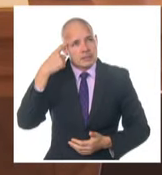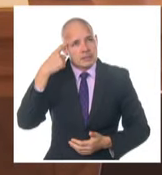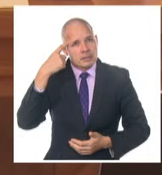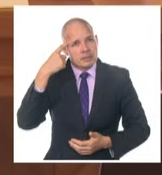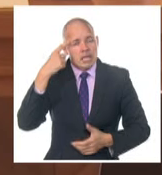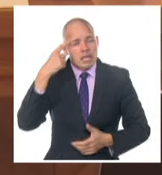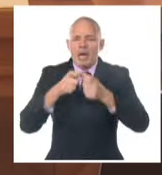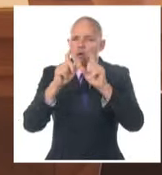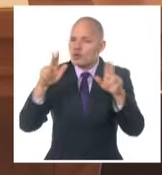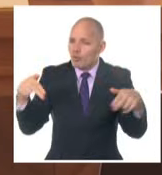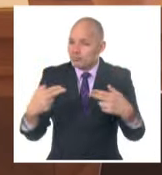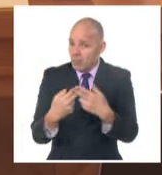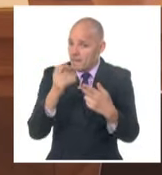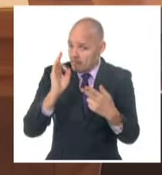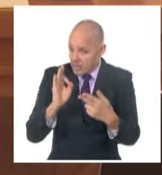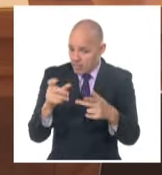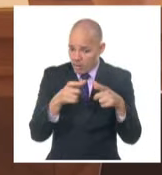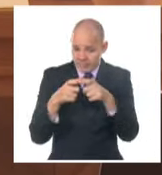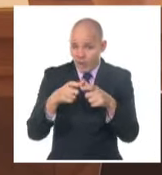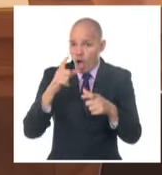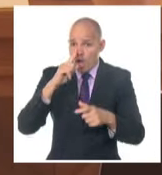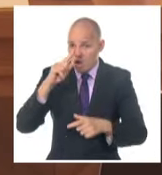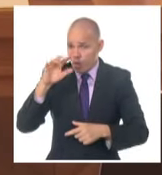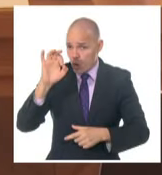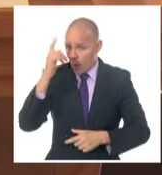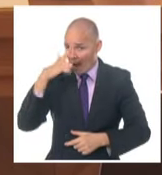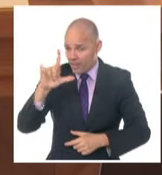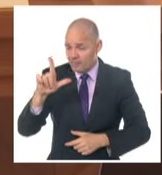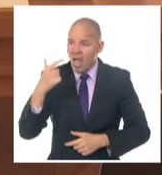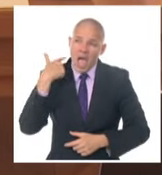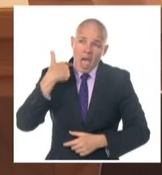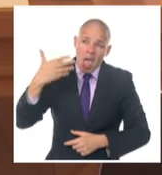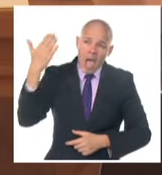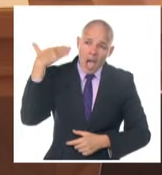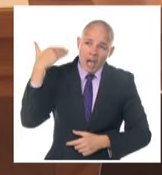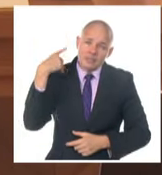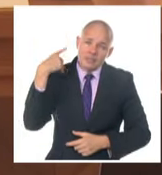nuestro movimiento, efectuada en Cartagena de Indias